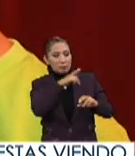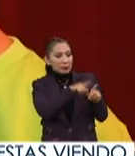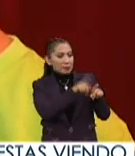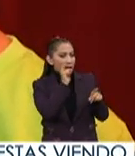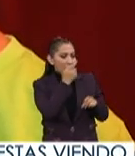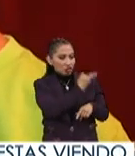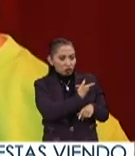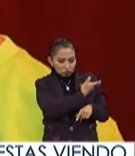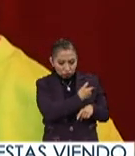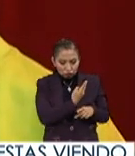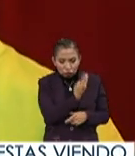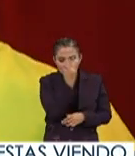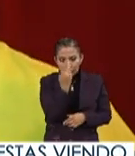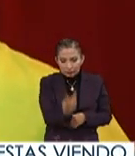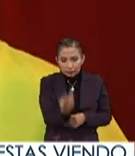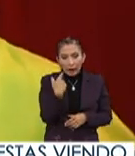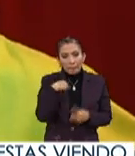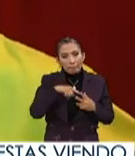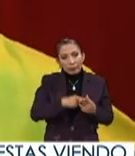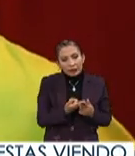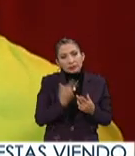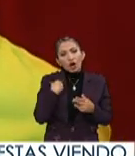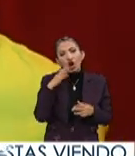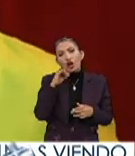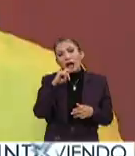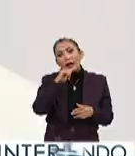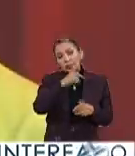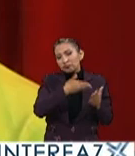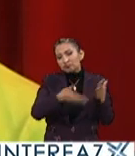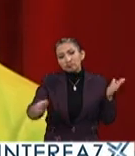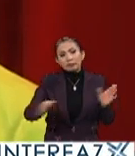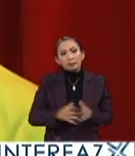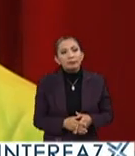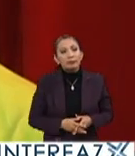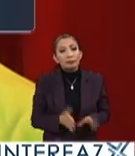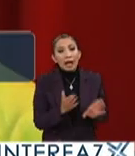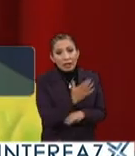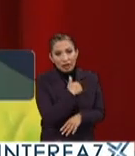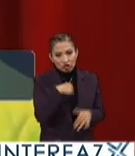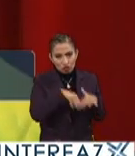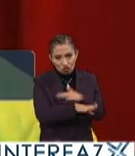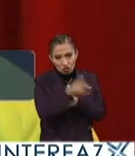hermana y empezamos en Conarte desde ahí. Antes de que yo me